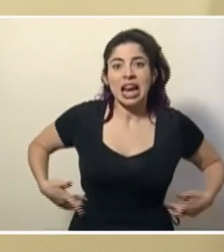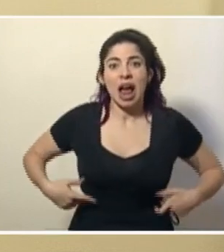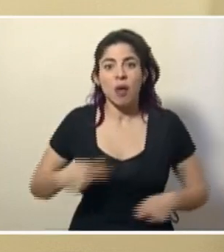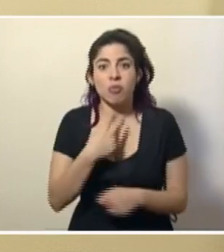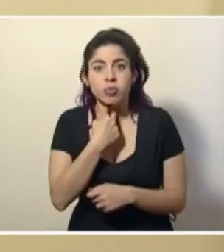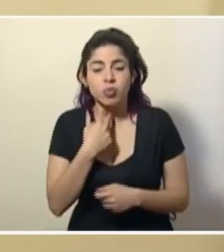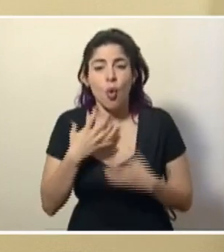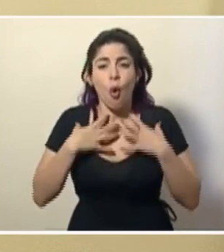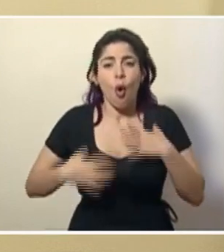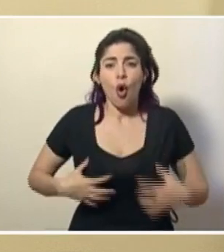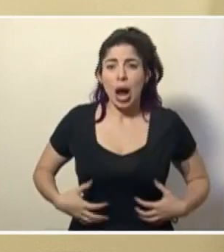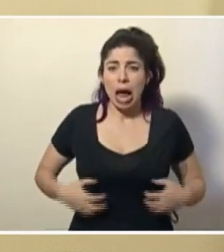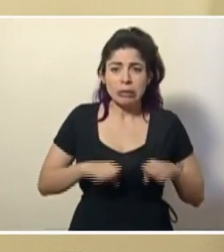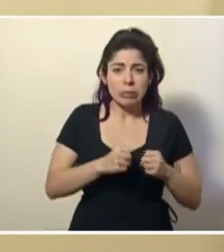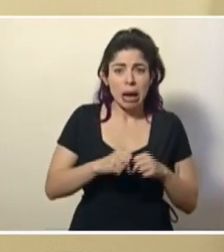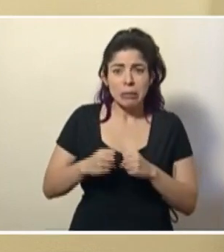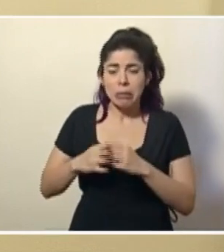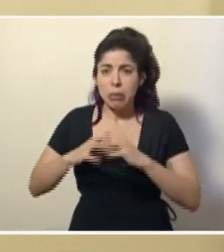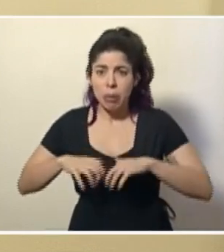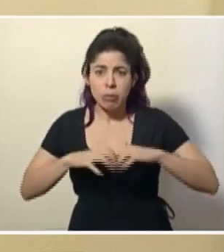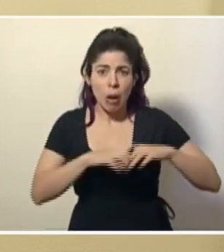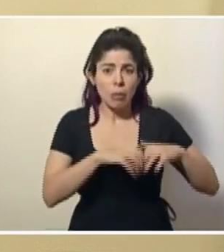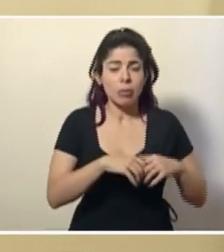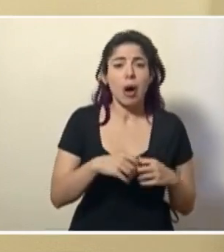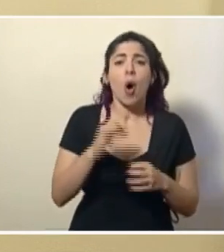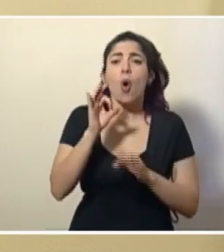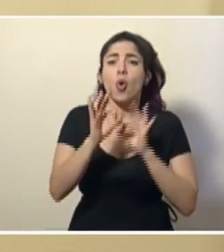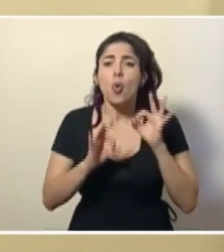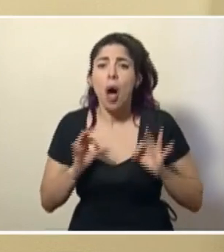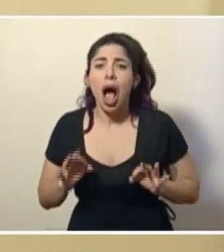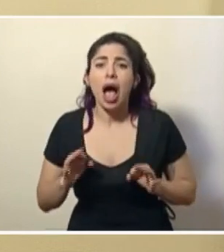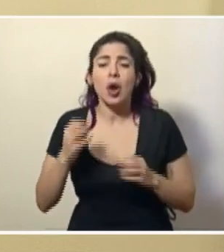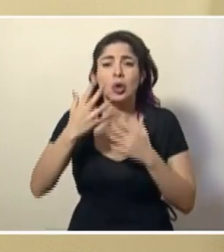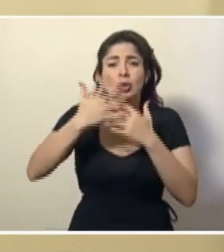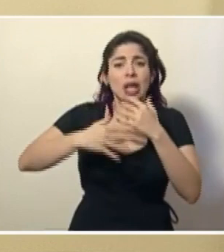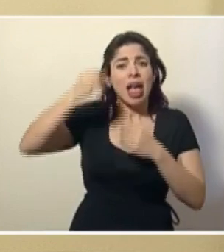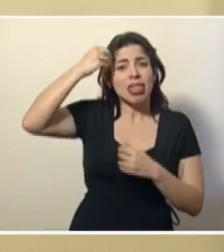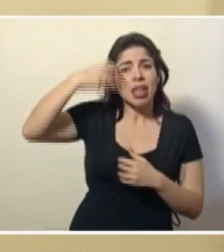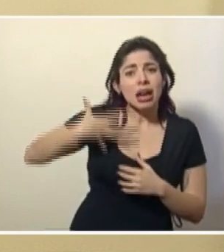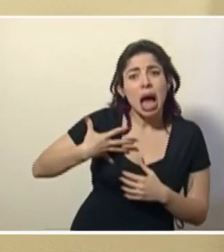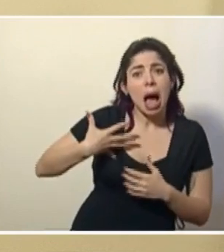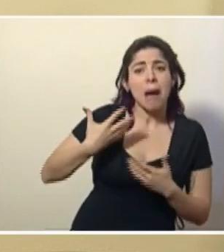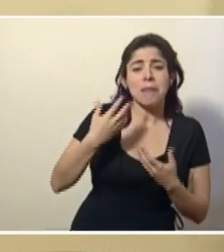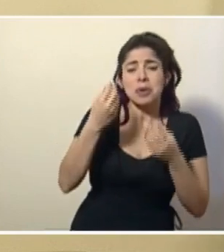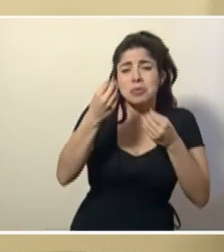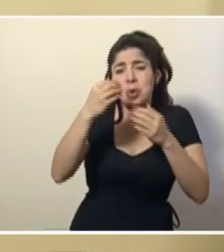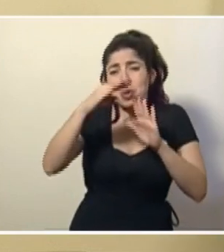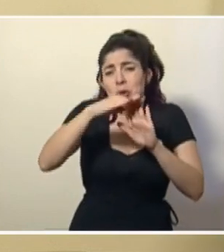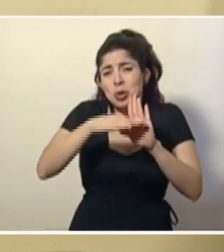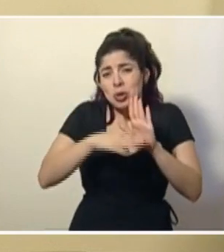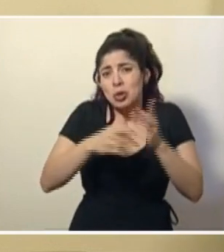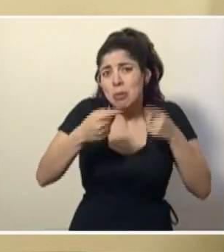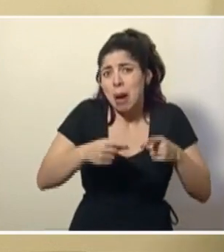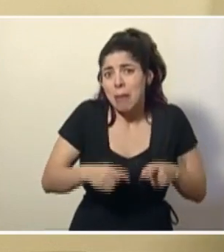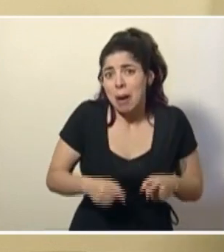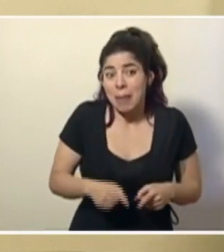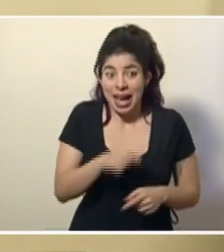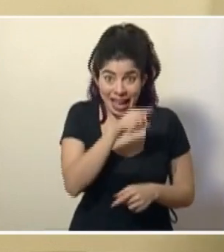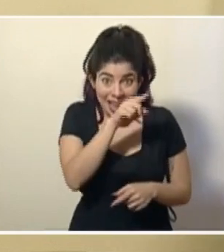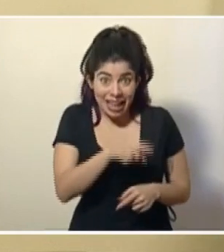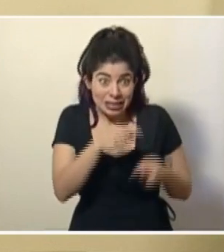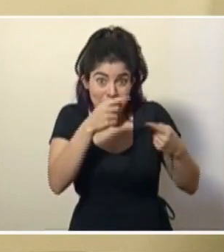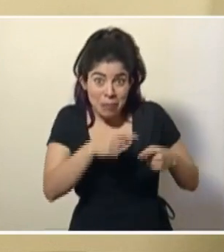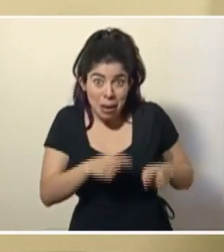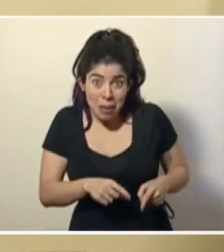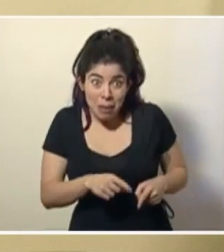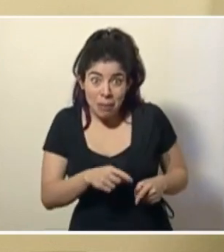falla multiorgánica, coágulos de sangre, derrame, muchos problemas que se pueden generar, que muchos de ellos ya no